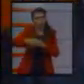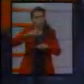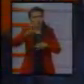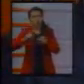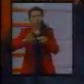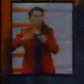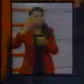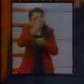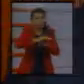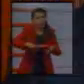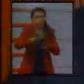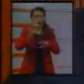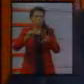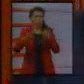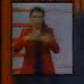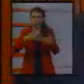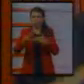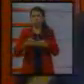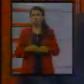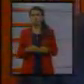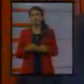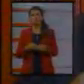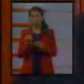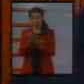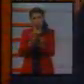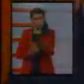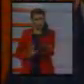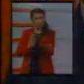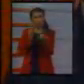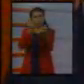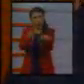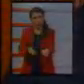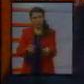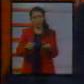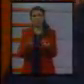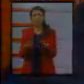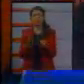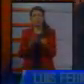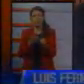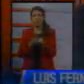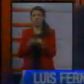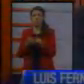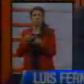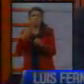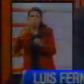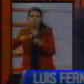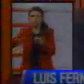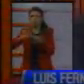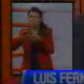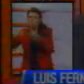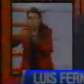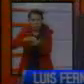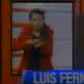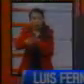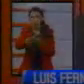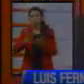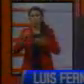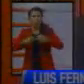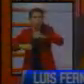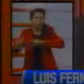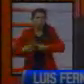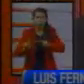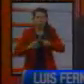que el proyecto que llegó a la Asamblea no se refiere a incremento de valor por obras públicas, sino por cualquier tipo de gestión. Es un